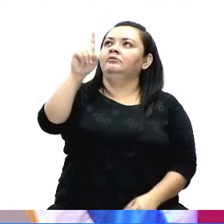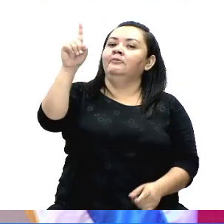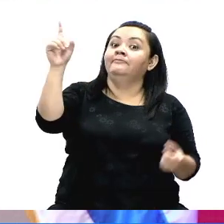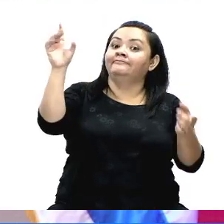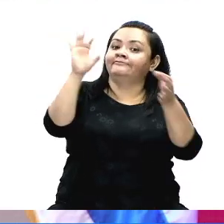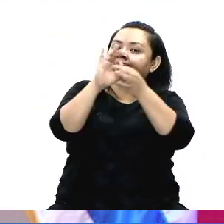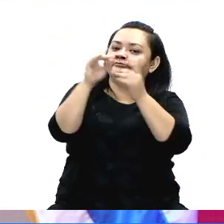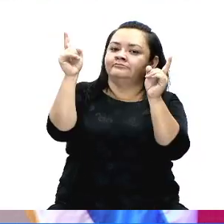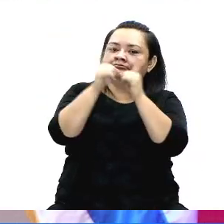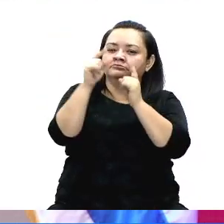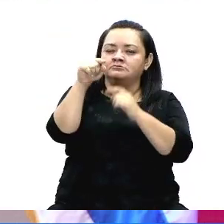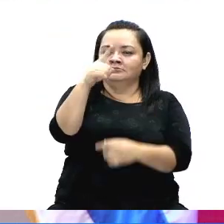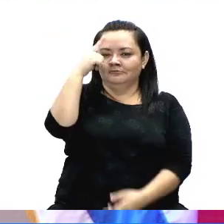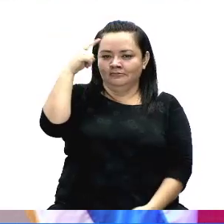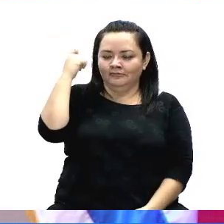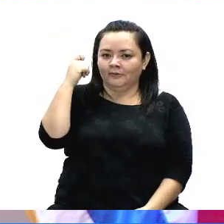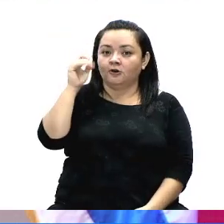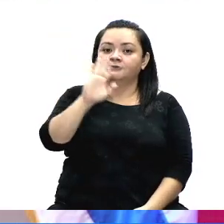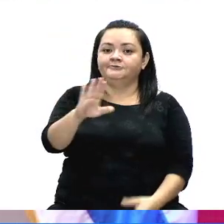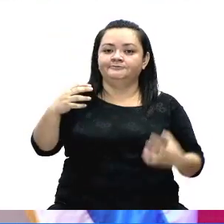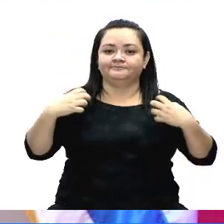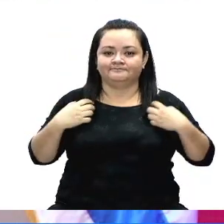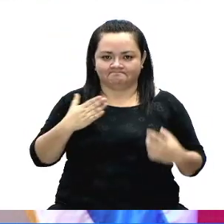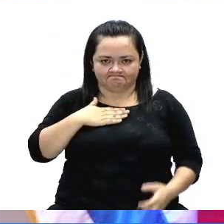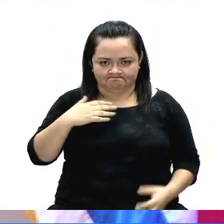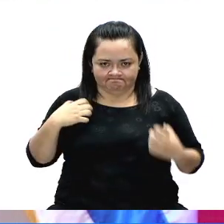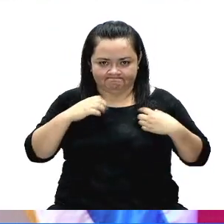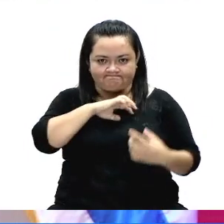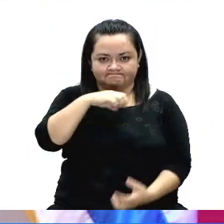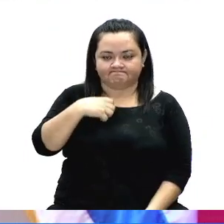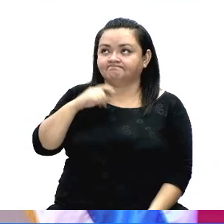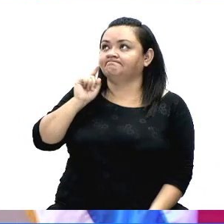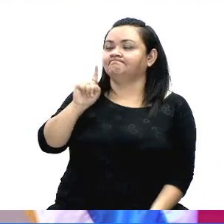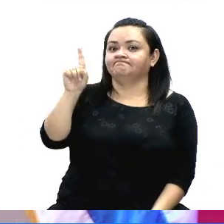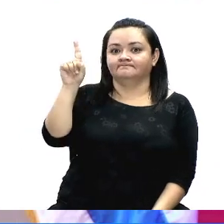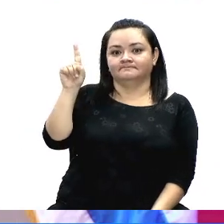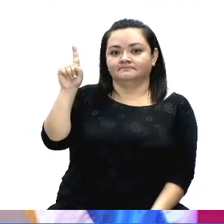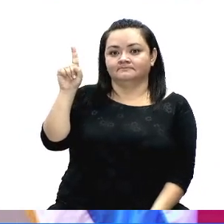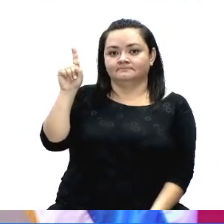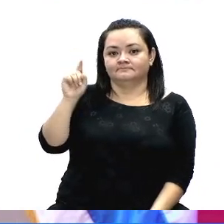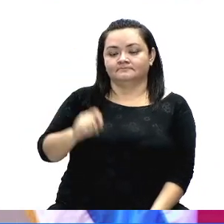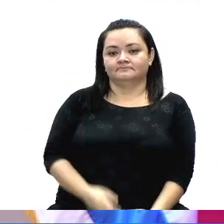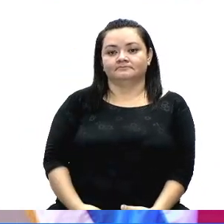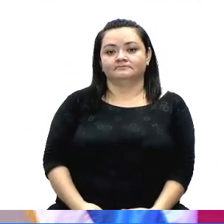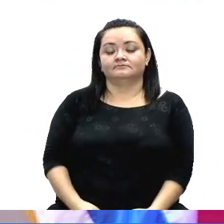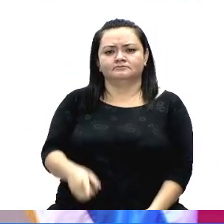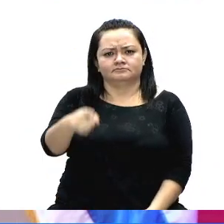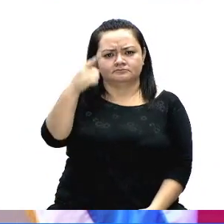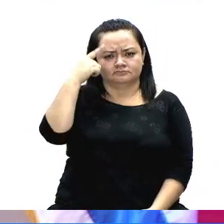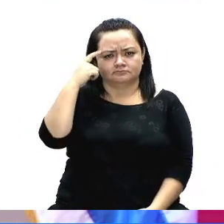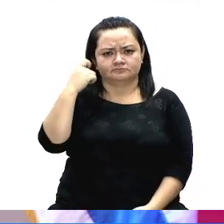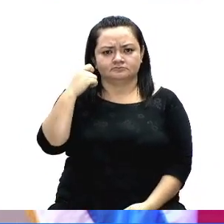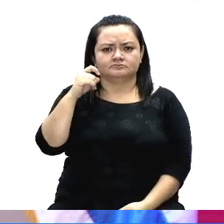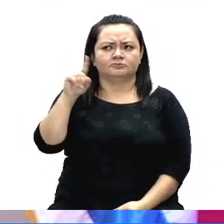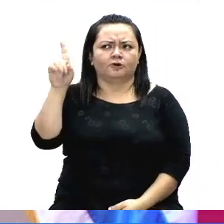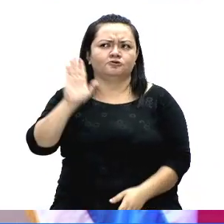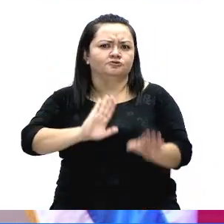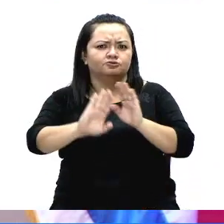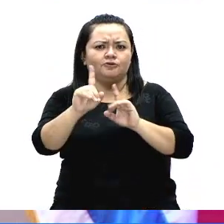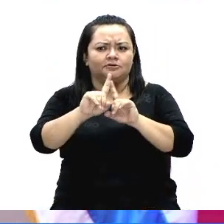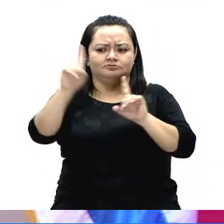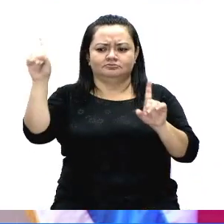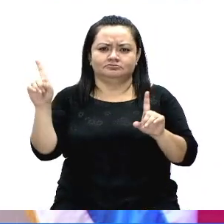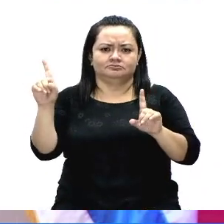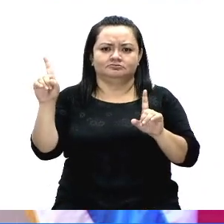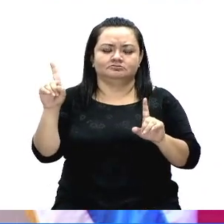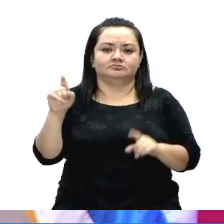para que te recuerde es que tu vida en mi vida le pertenece a dios para que recuerdes que dios jamás se ha dejado te ha desamparado